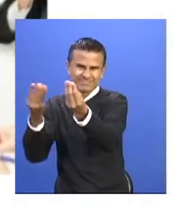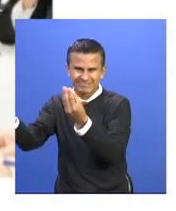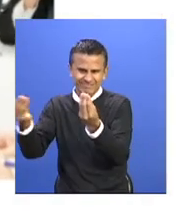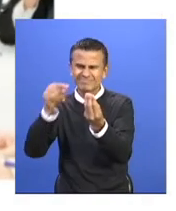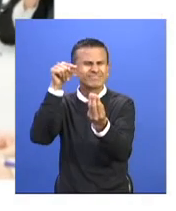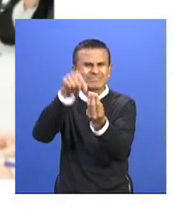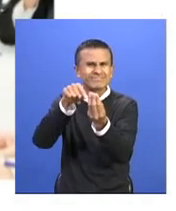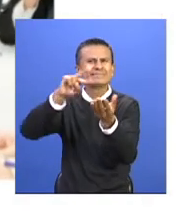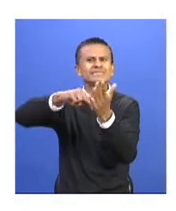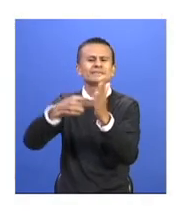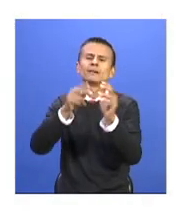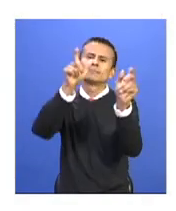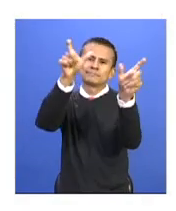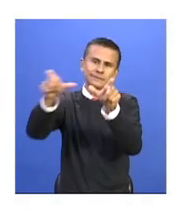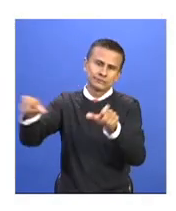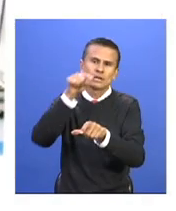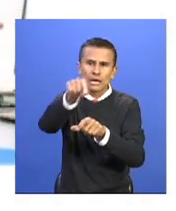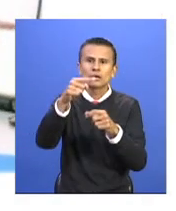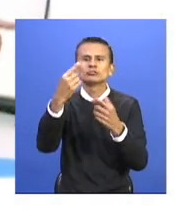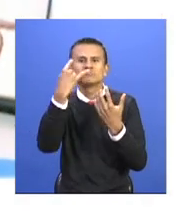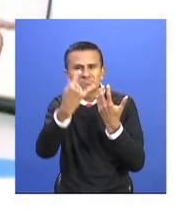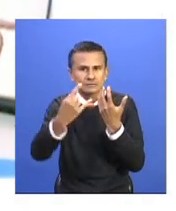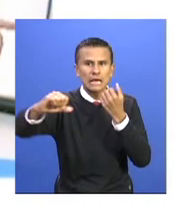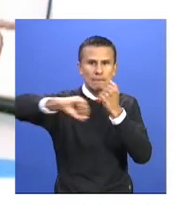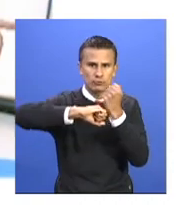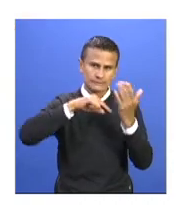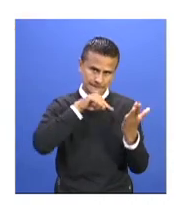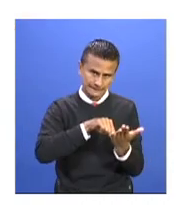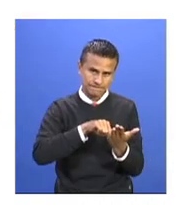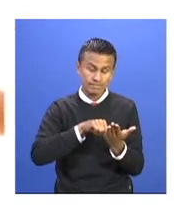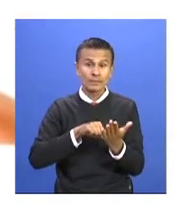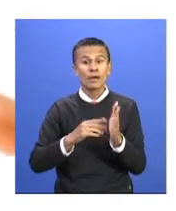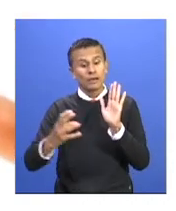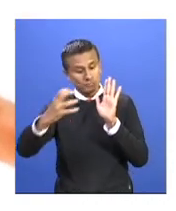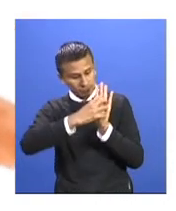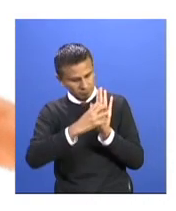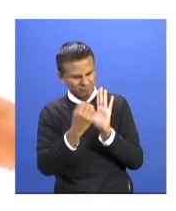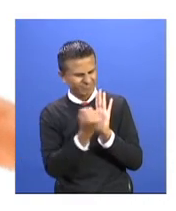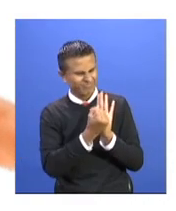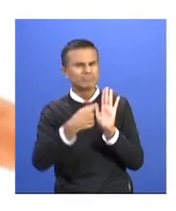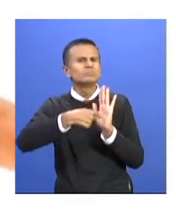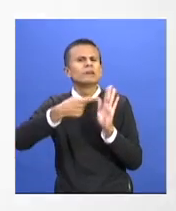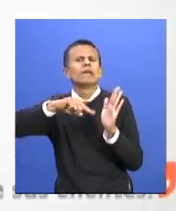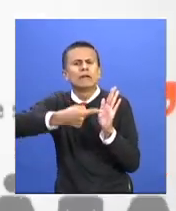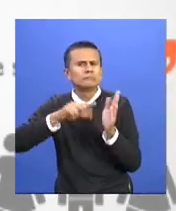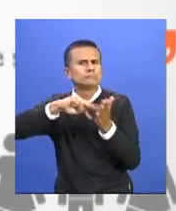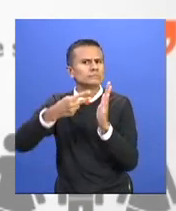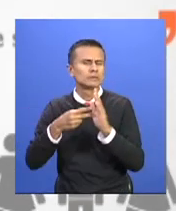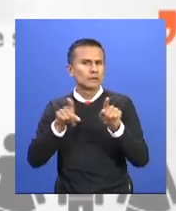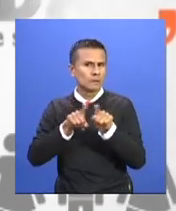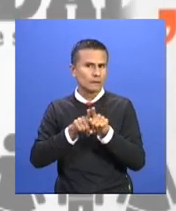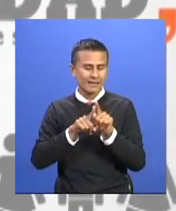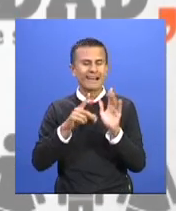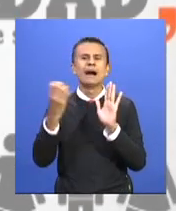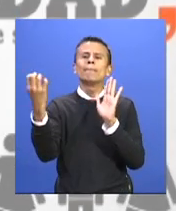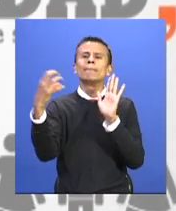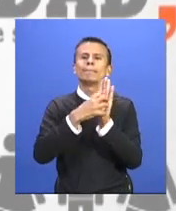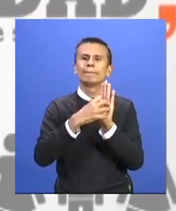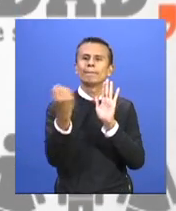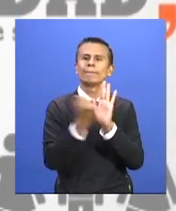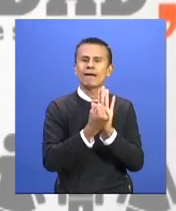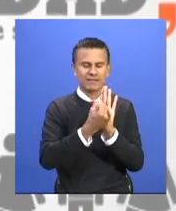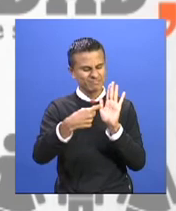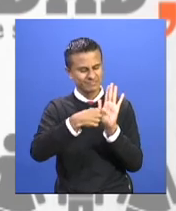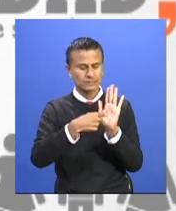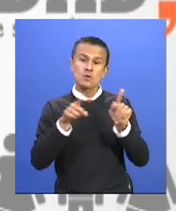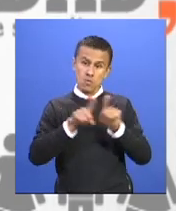stakeholders, que en términos técnicos significa grupos de interés. Por otro lado, el branding corporativo consiste en la construcción de una